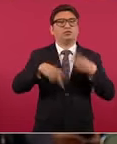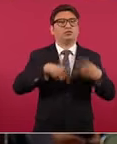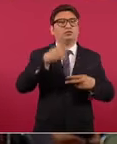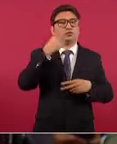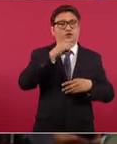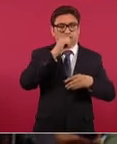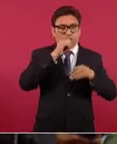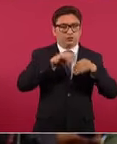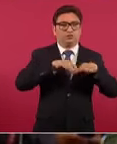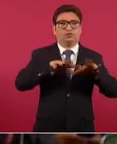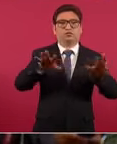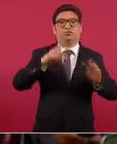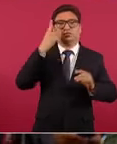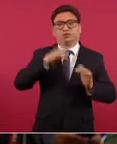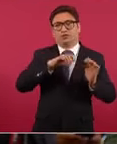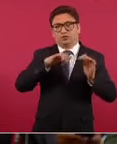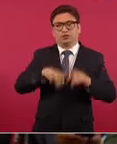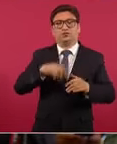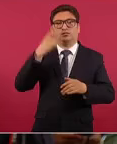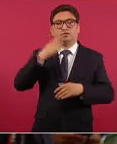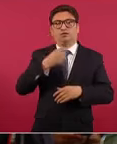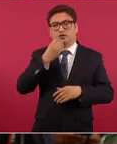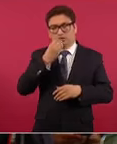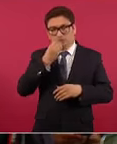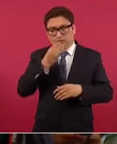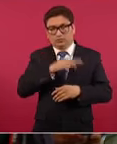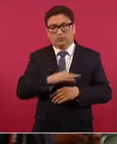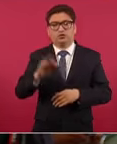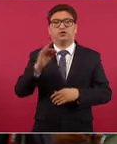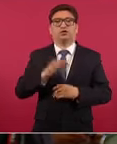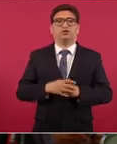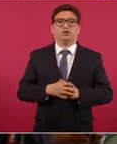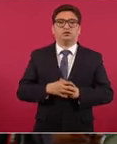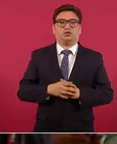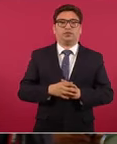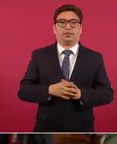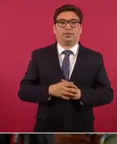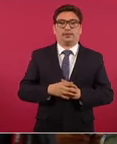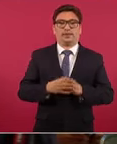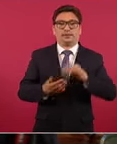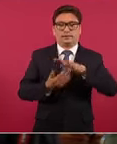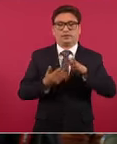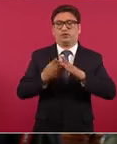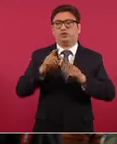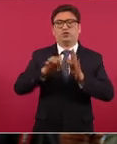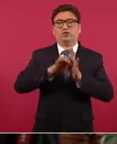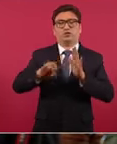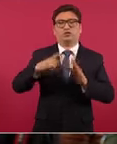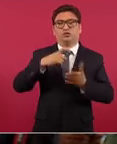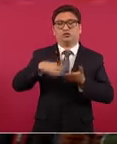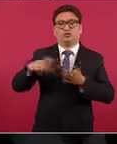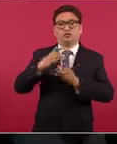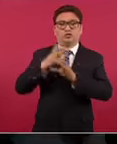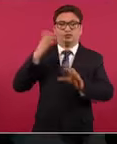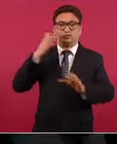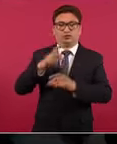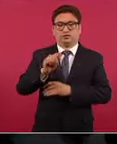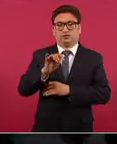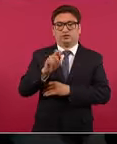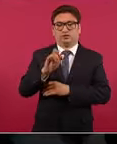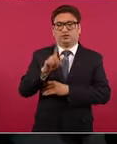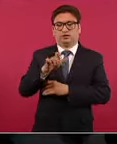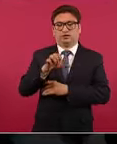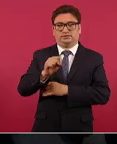de ingreso para que se le respete el comedor para que haya para que se les compre un camión es por ejemplo el caso de teteles